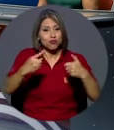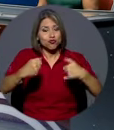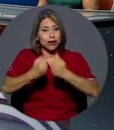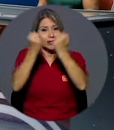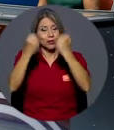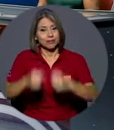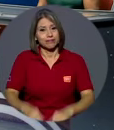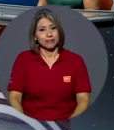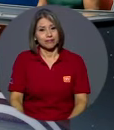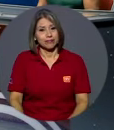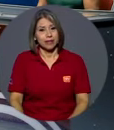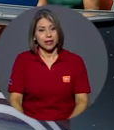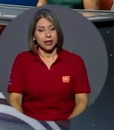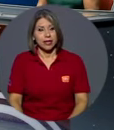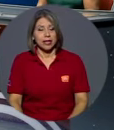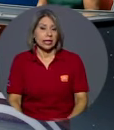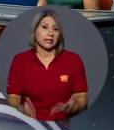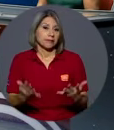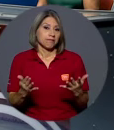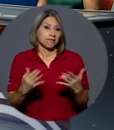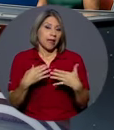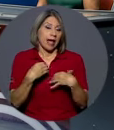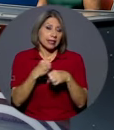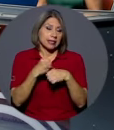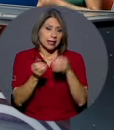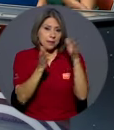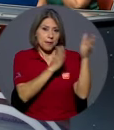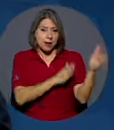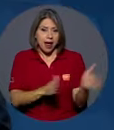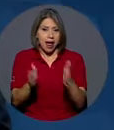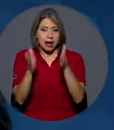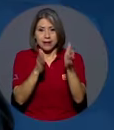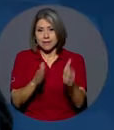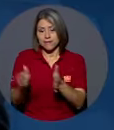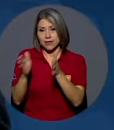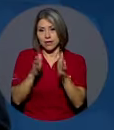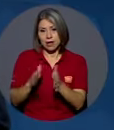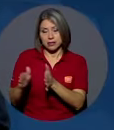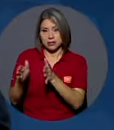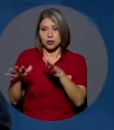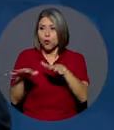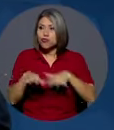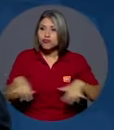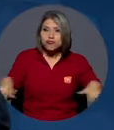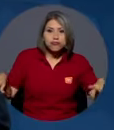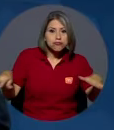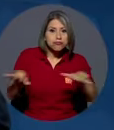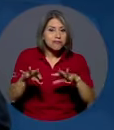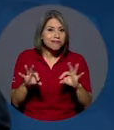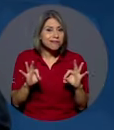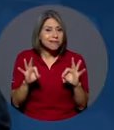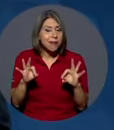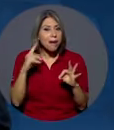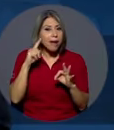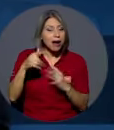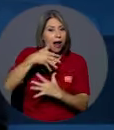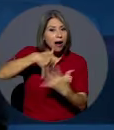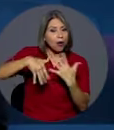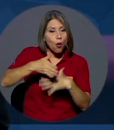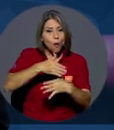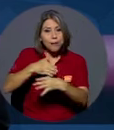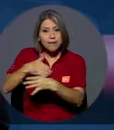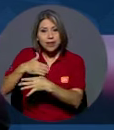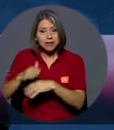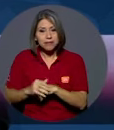un reto que es hacer la planificación y el territorio agradable para